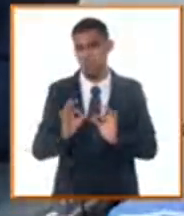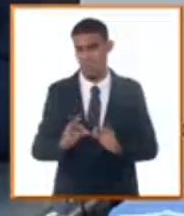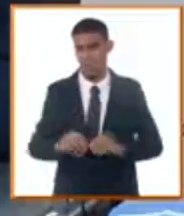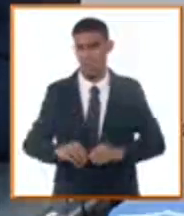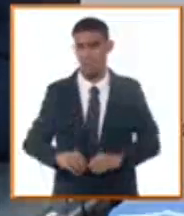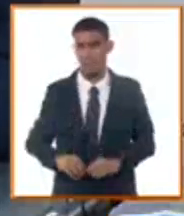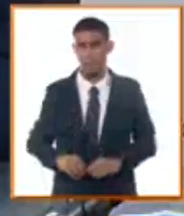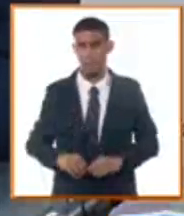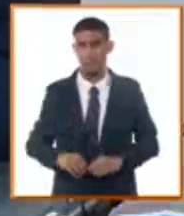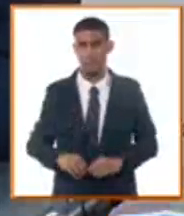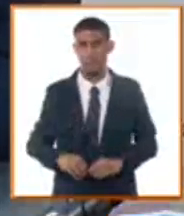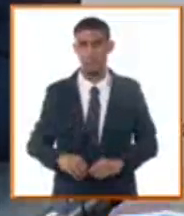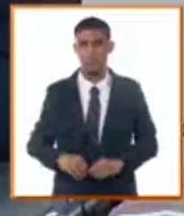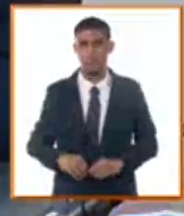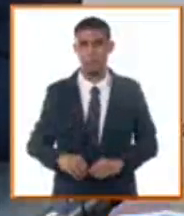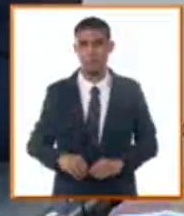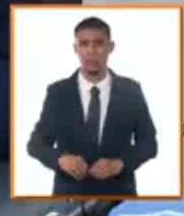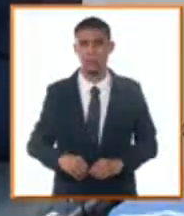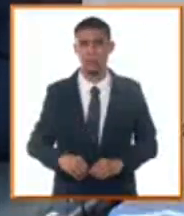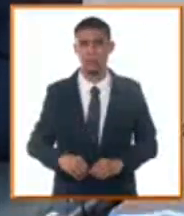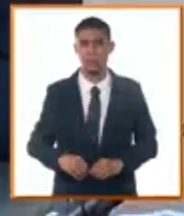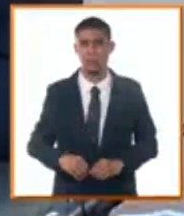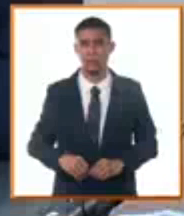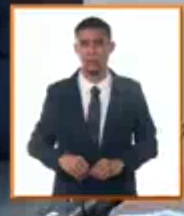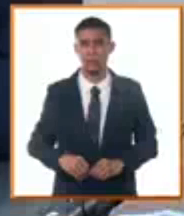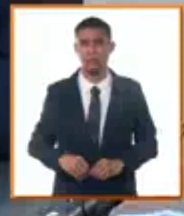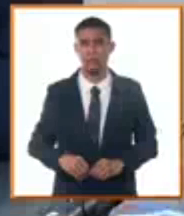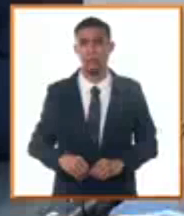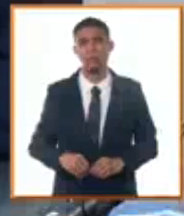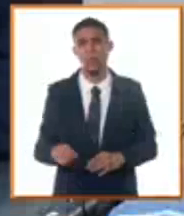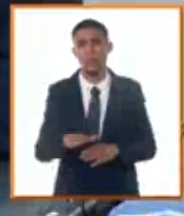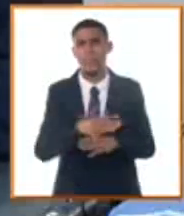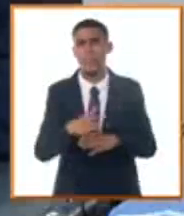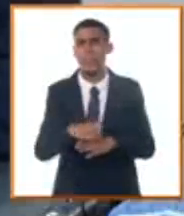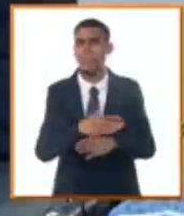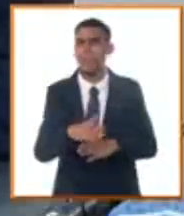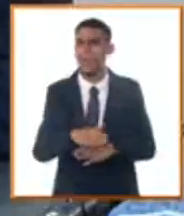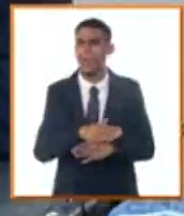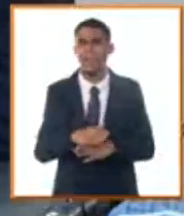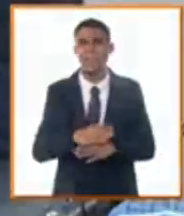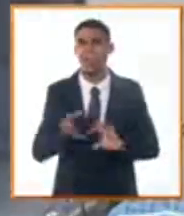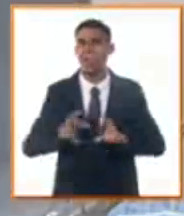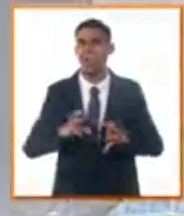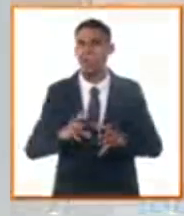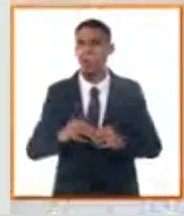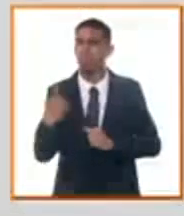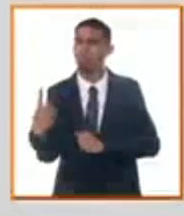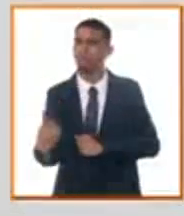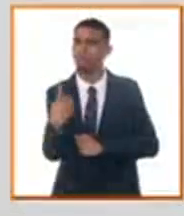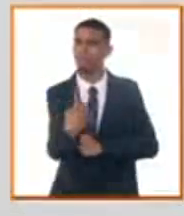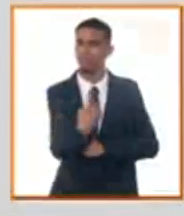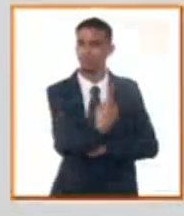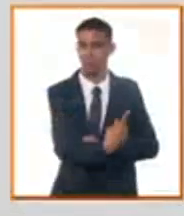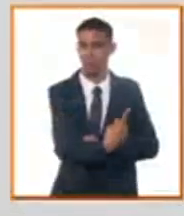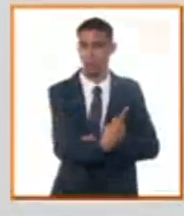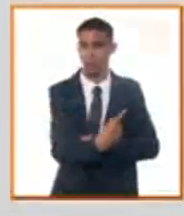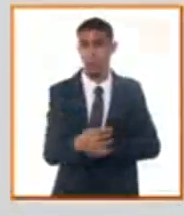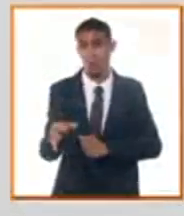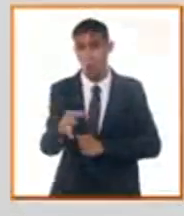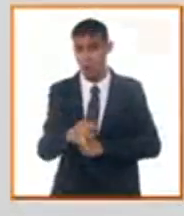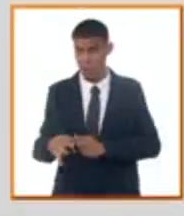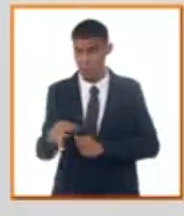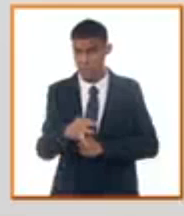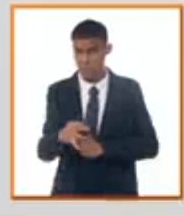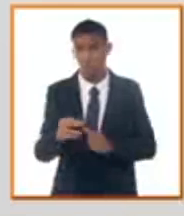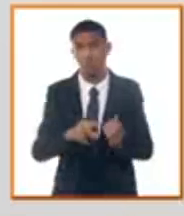cansar. En ese sentido, hay muchas reservas en lo que podemos hacer a nivel territorial, a nivel de municipio, a nivel de